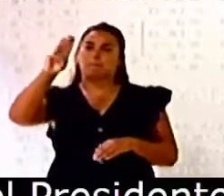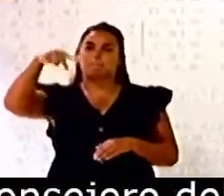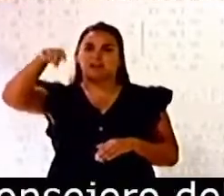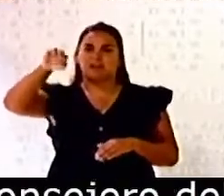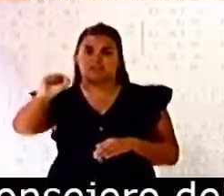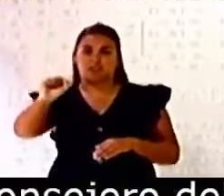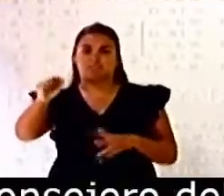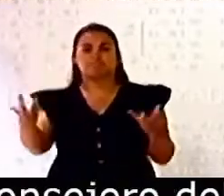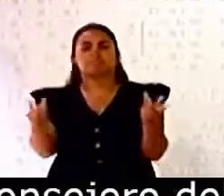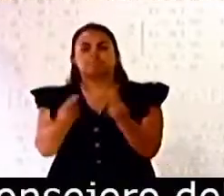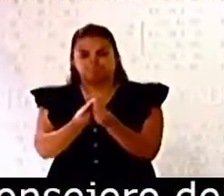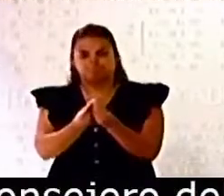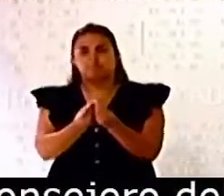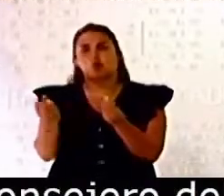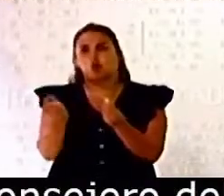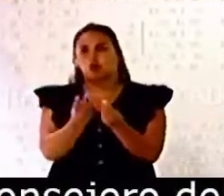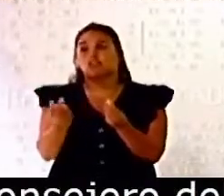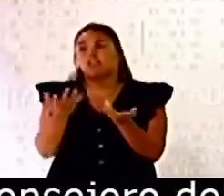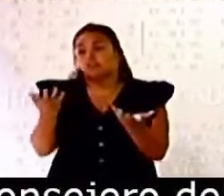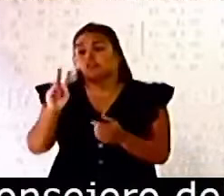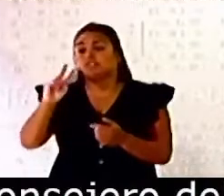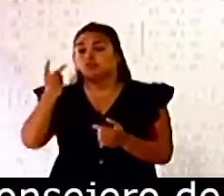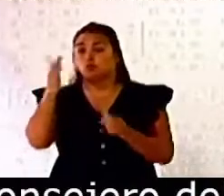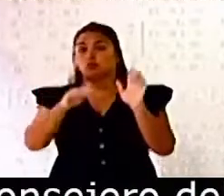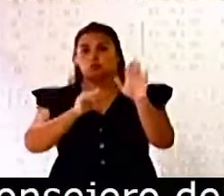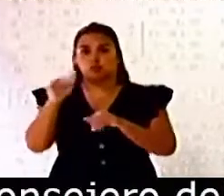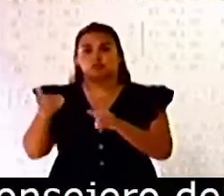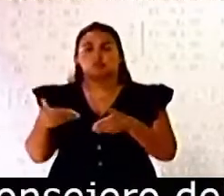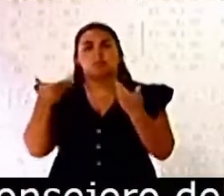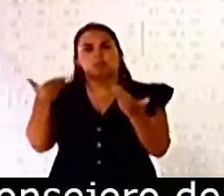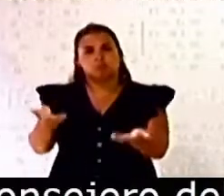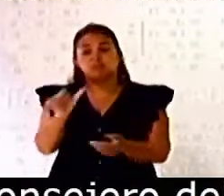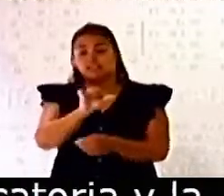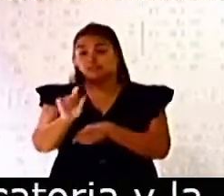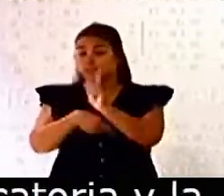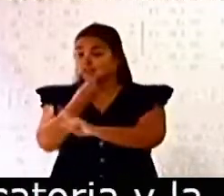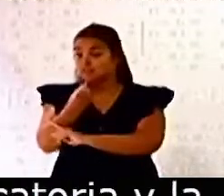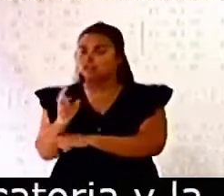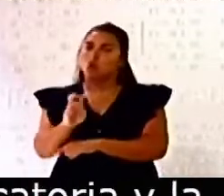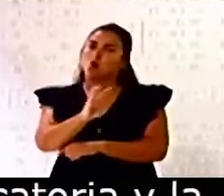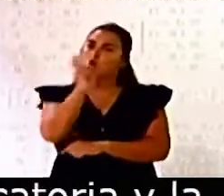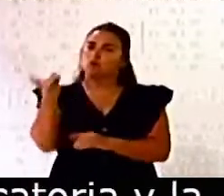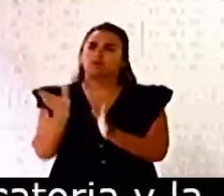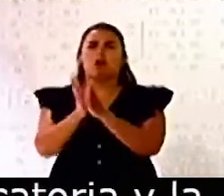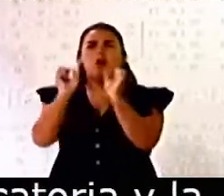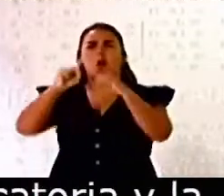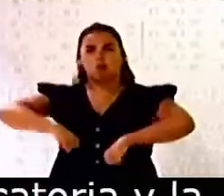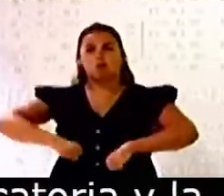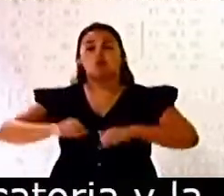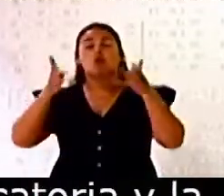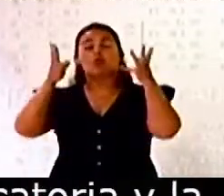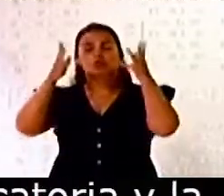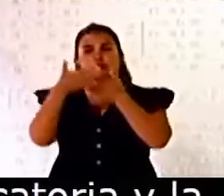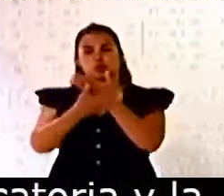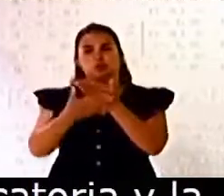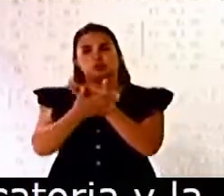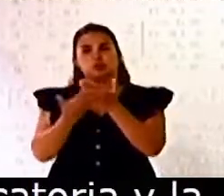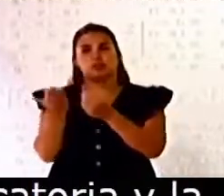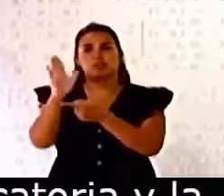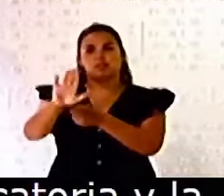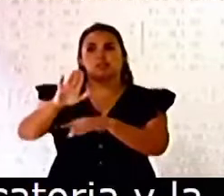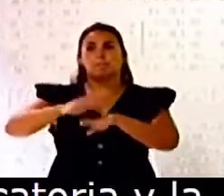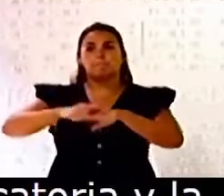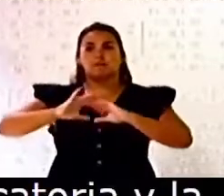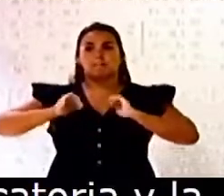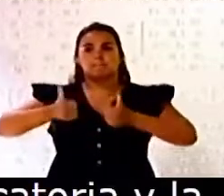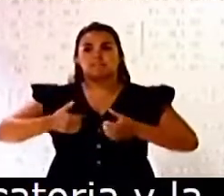tanto, hoy sacamos esta segunda convocatoria y la semana que viene traeremos también un acuerdo del Consejo de Gobierno para poner encima de la